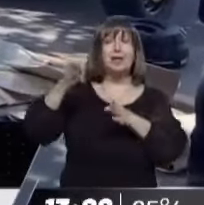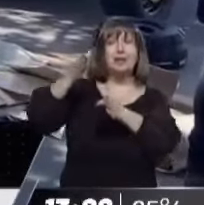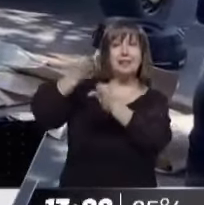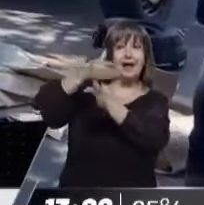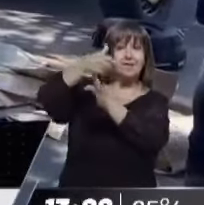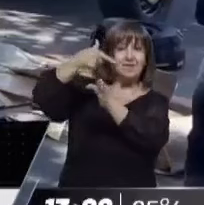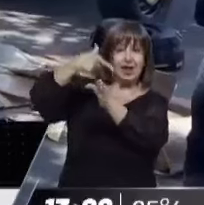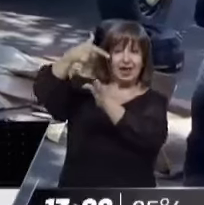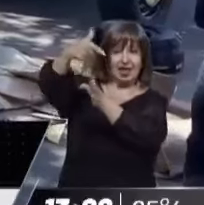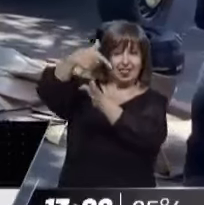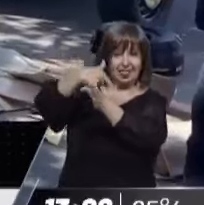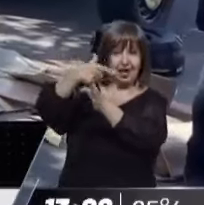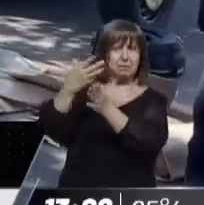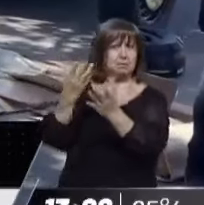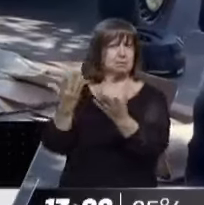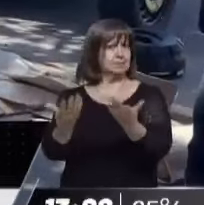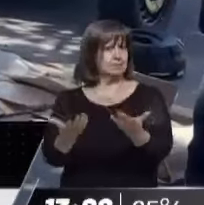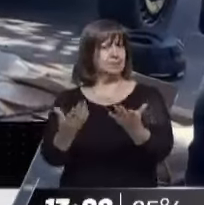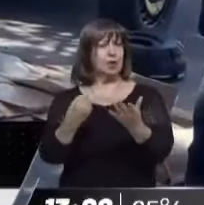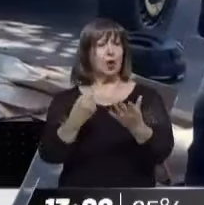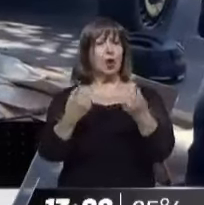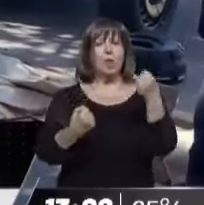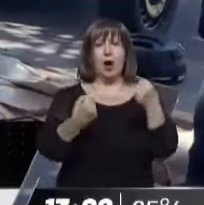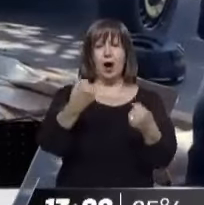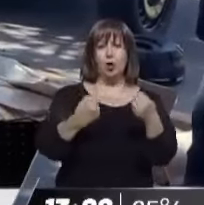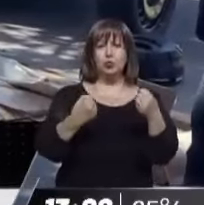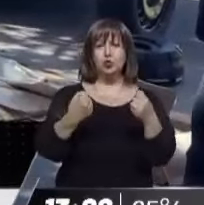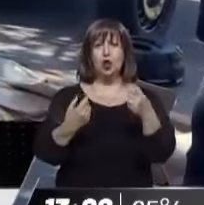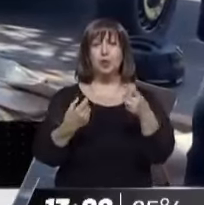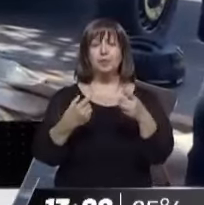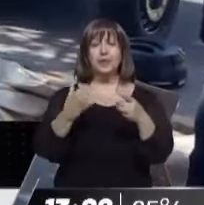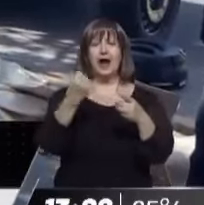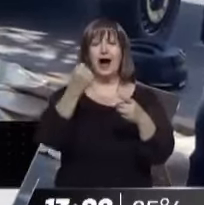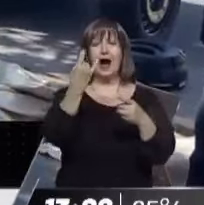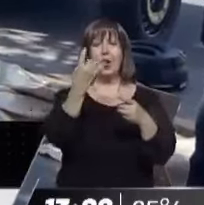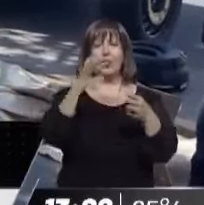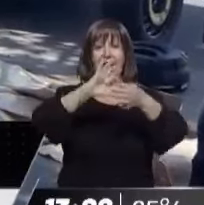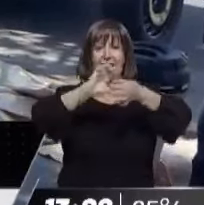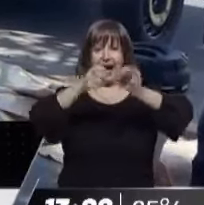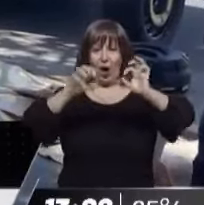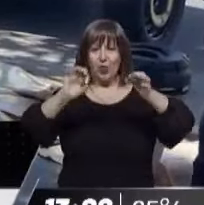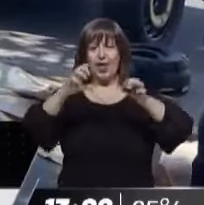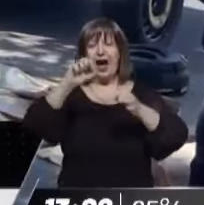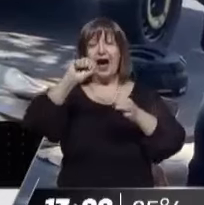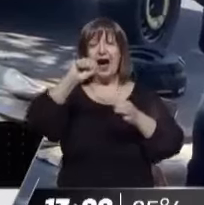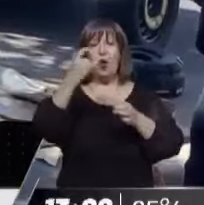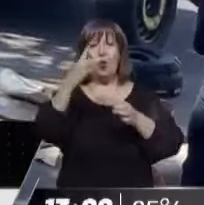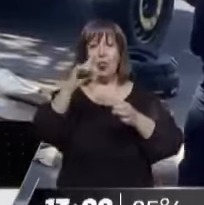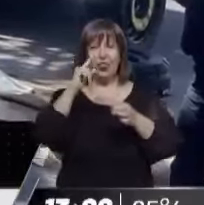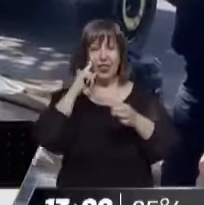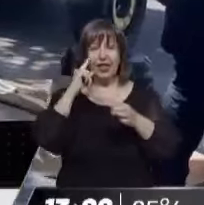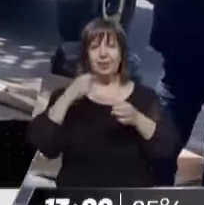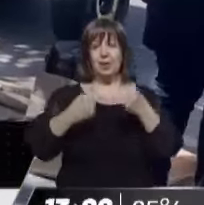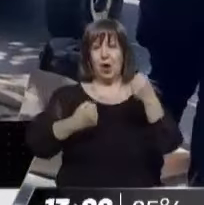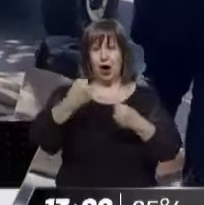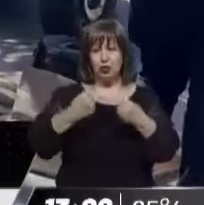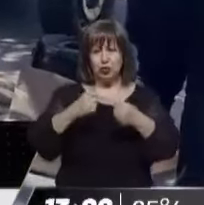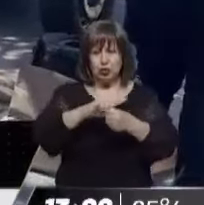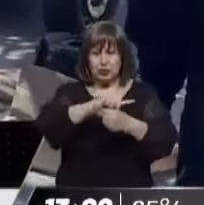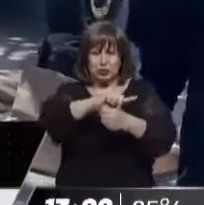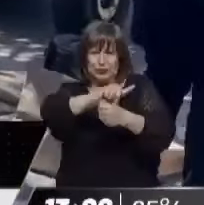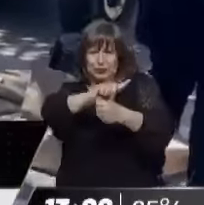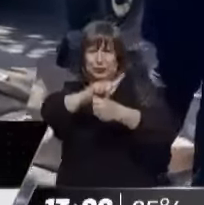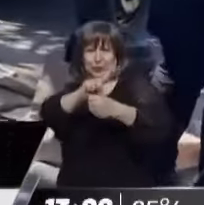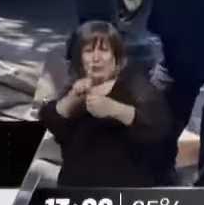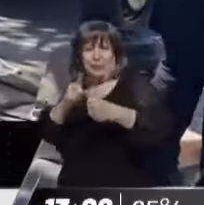digamos, la vereda. ¿Cómo queda el vehículo, la camioneta Audi, la rueda de atrás? Recién lo comentabas, totalmente rueda, destrozada. Sí. 170 kilómetros por